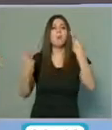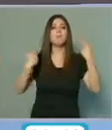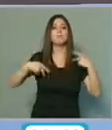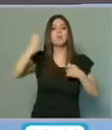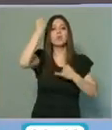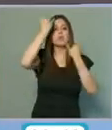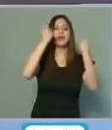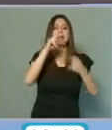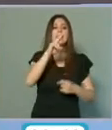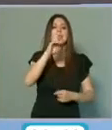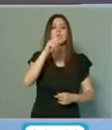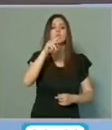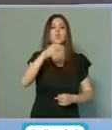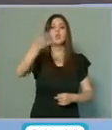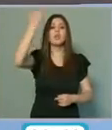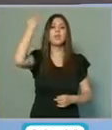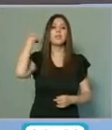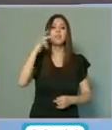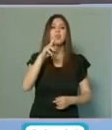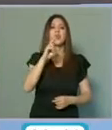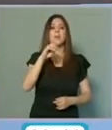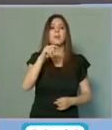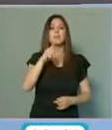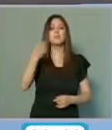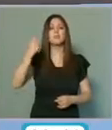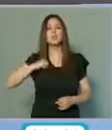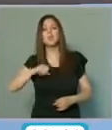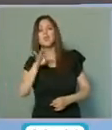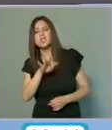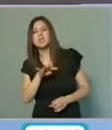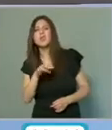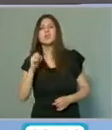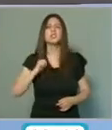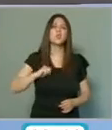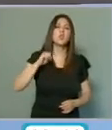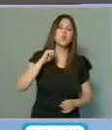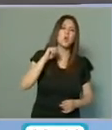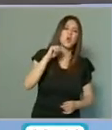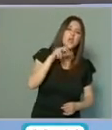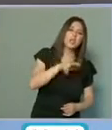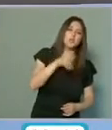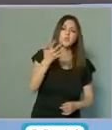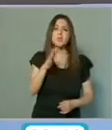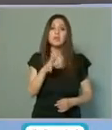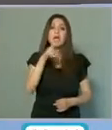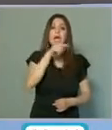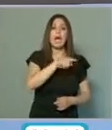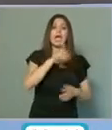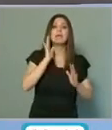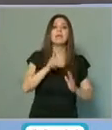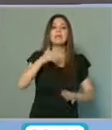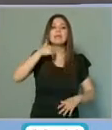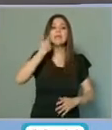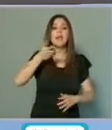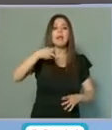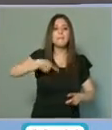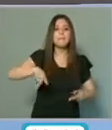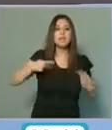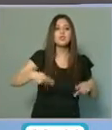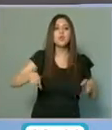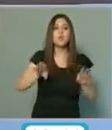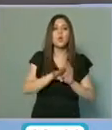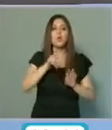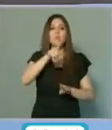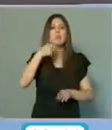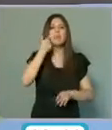romanticismo en el siglo XIX, finales del siglo XVIII, principios del XIX, hay mucho interés en recuperar estas